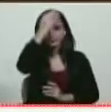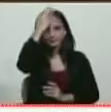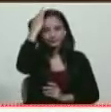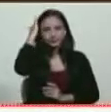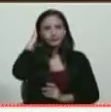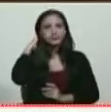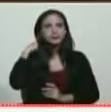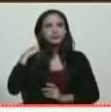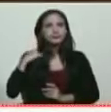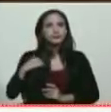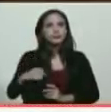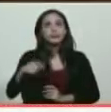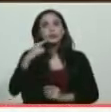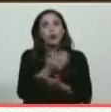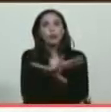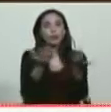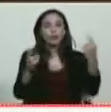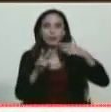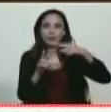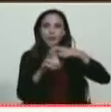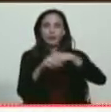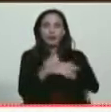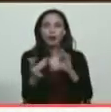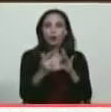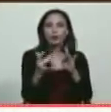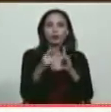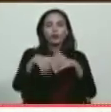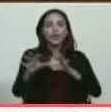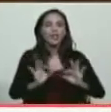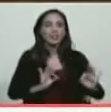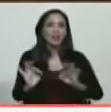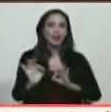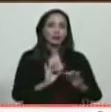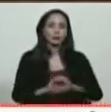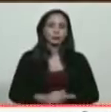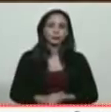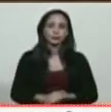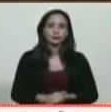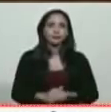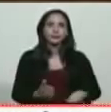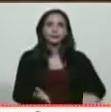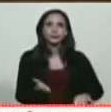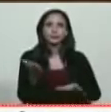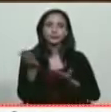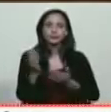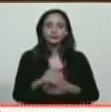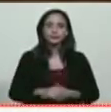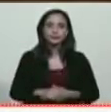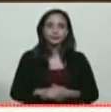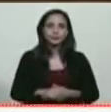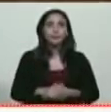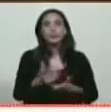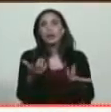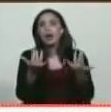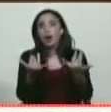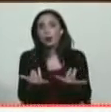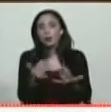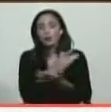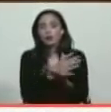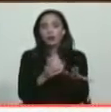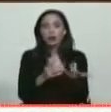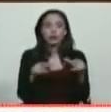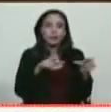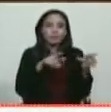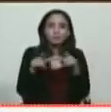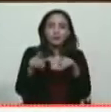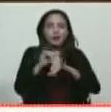Amigos de Venezolana de Televisión, el contacto a esta hora es desde el Teatro Principal en el centro de la ciudad de Caracas. A esta hora justamente acaba de